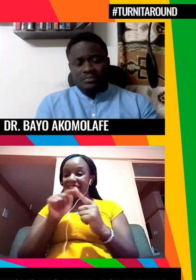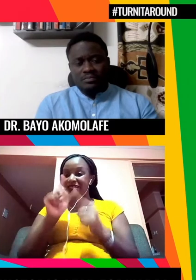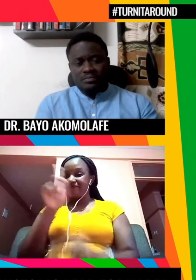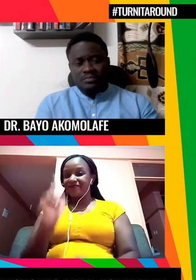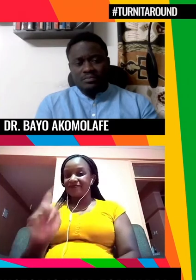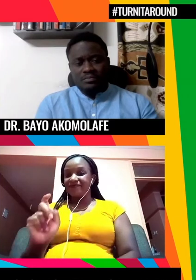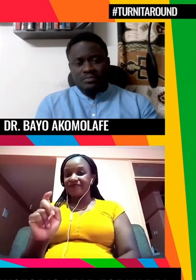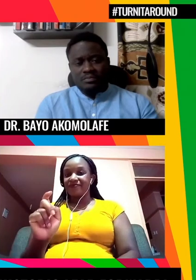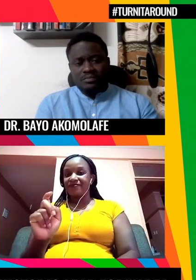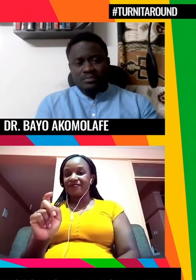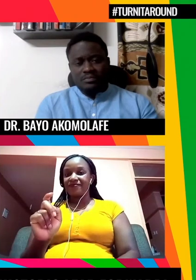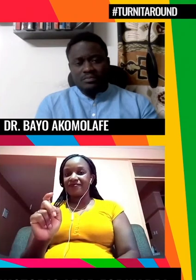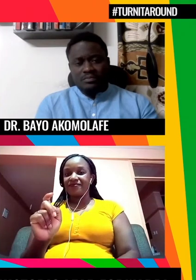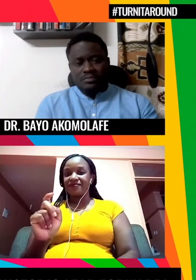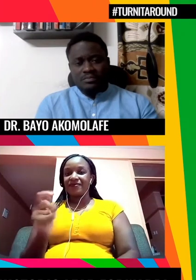Bueno,